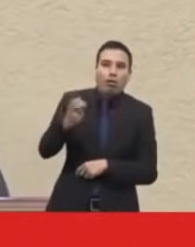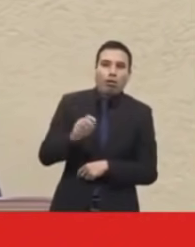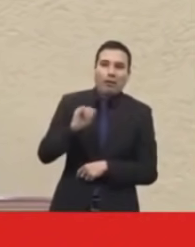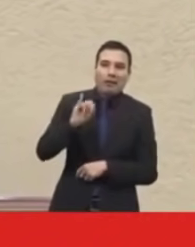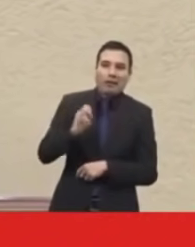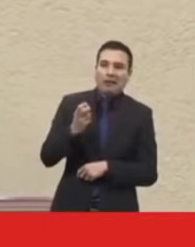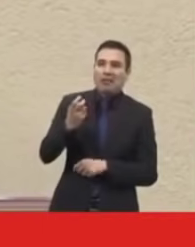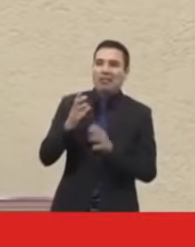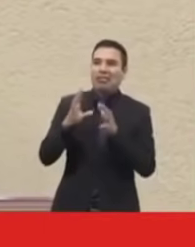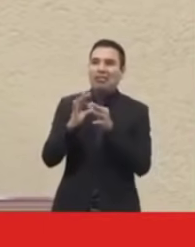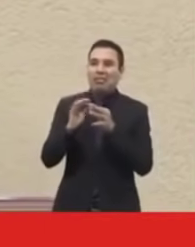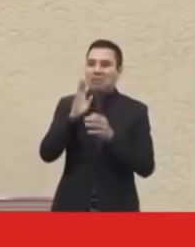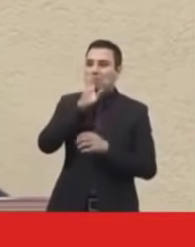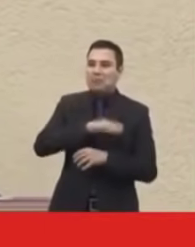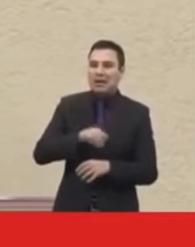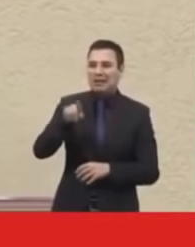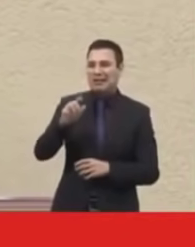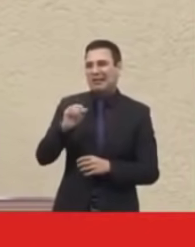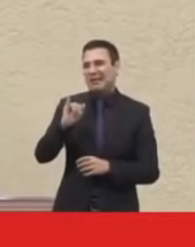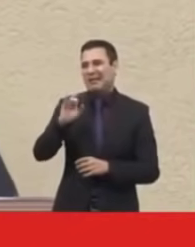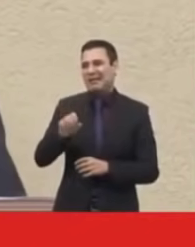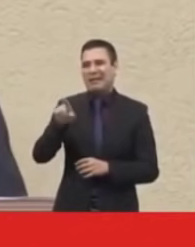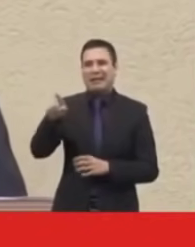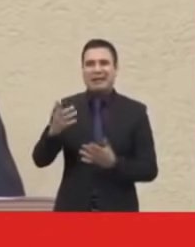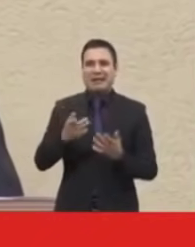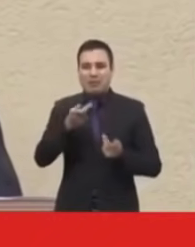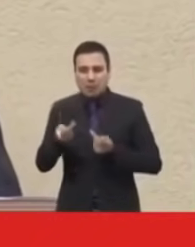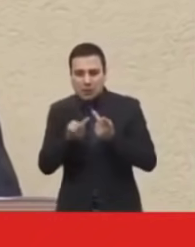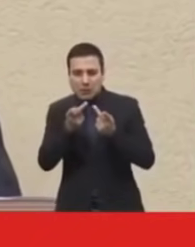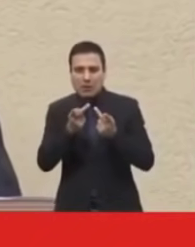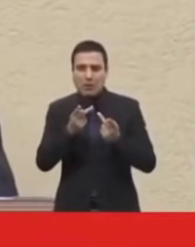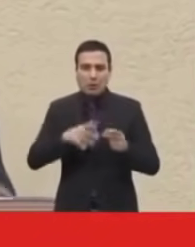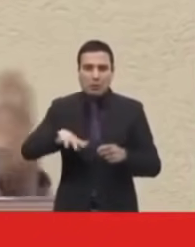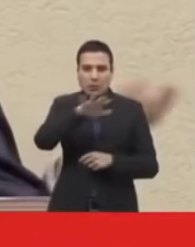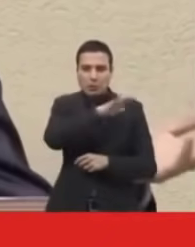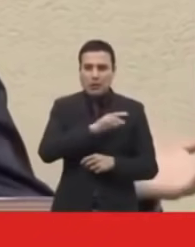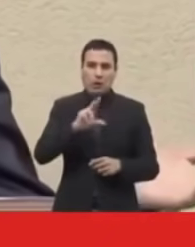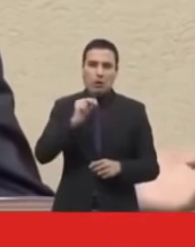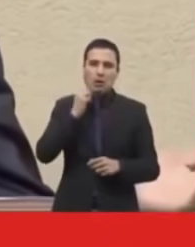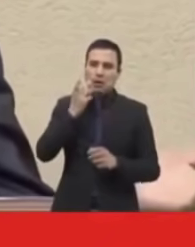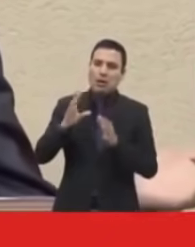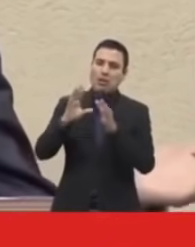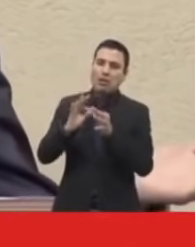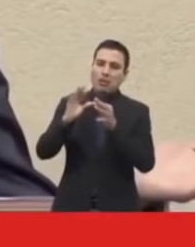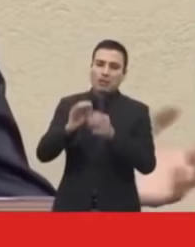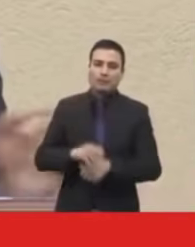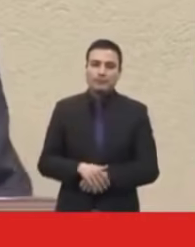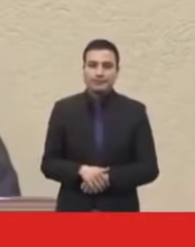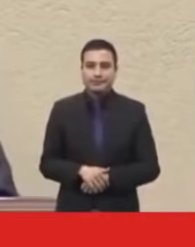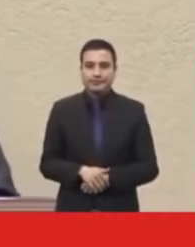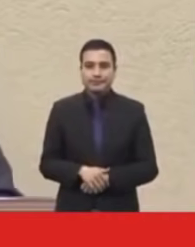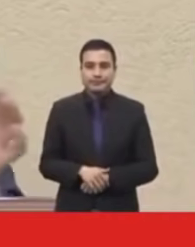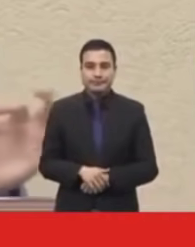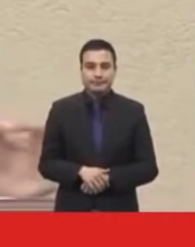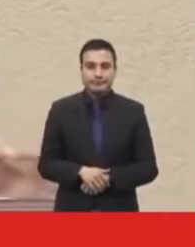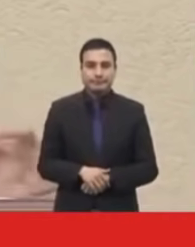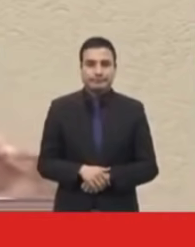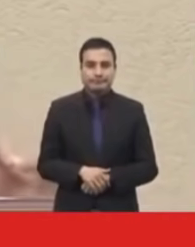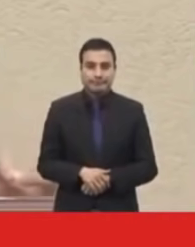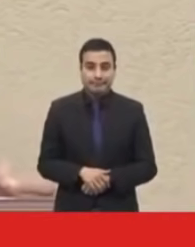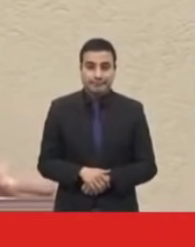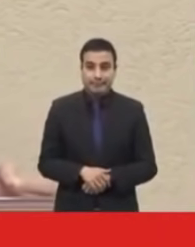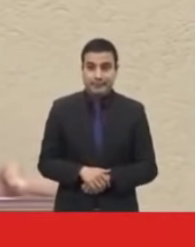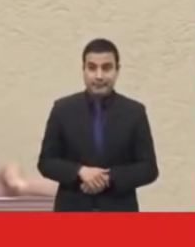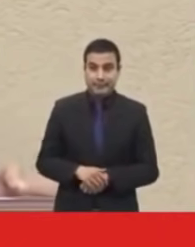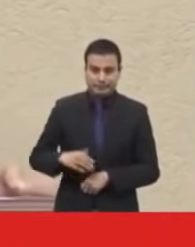señalando que el ine está militando en contra de la consulta y como se ha escuchado en las intervenciones de todas